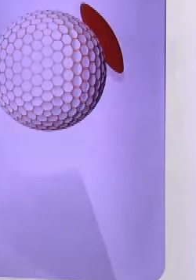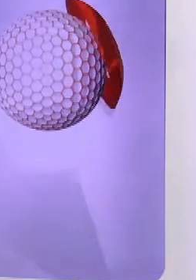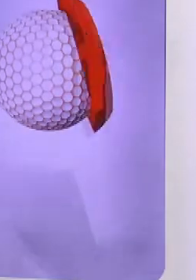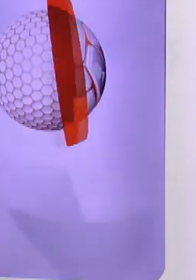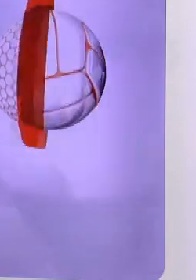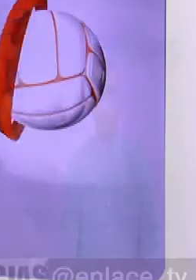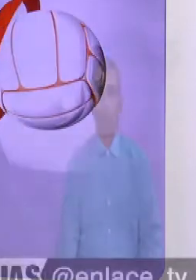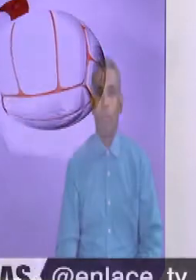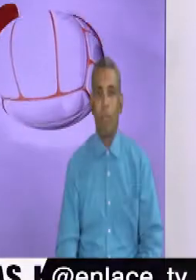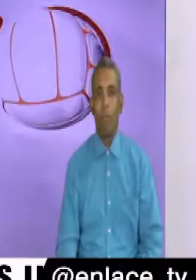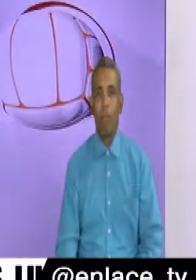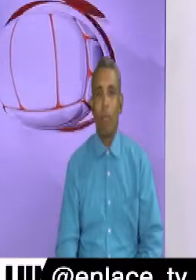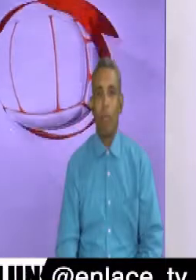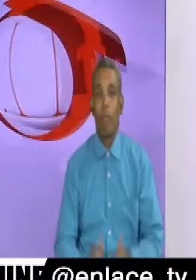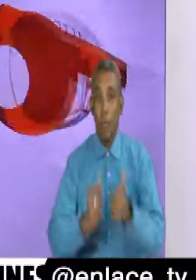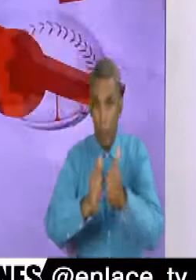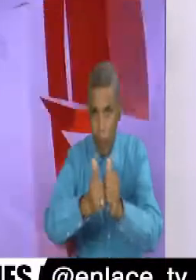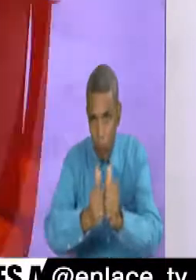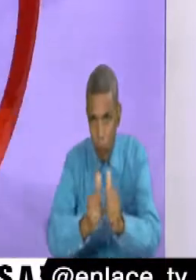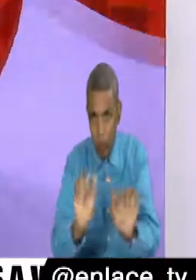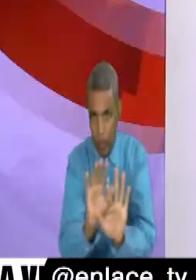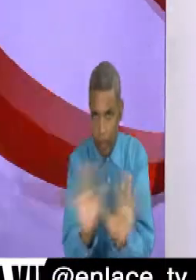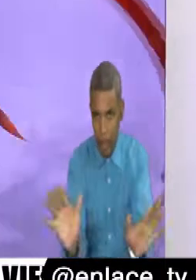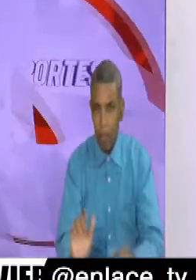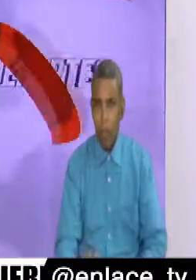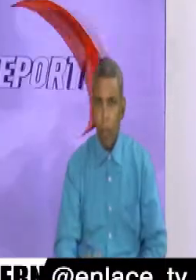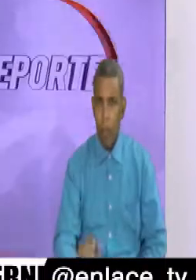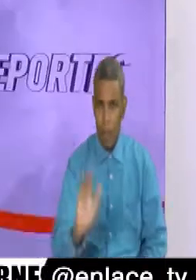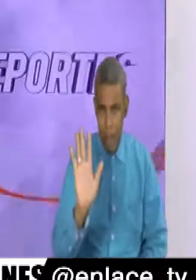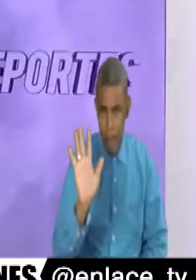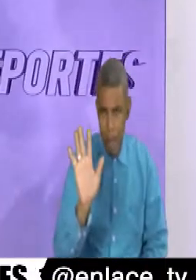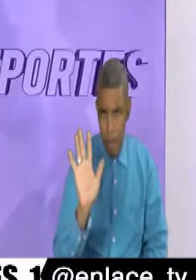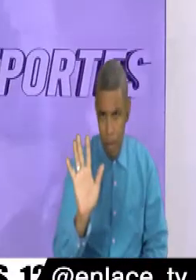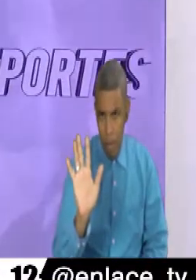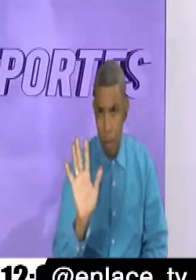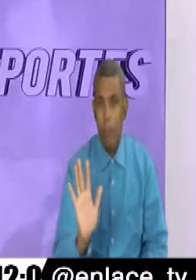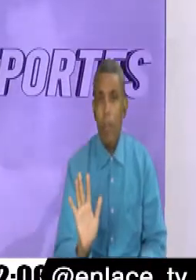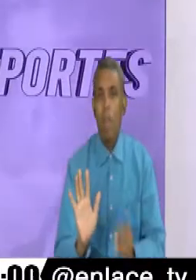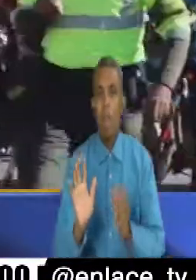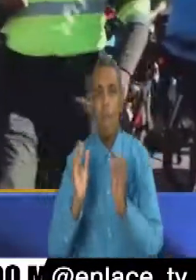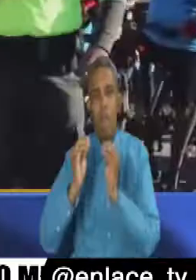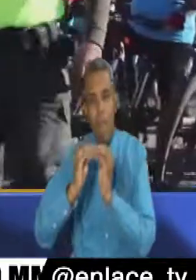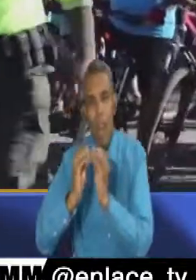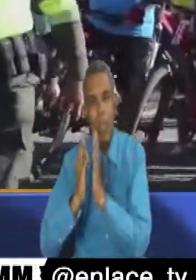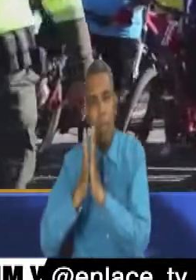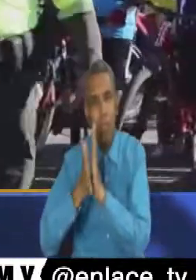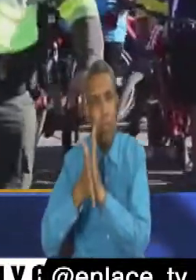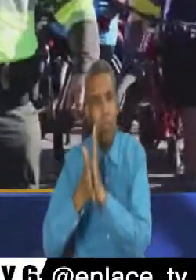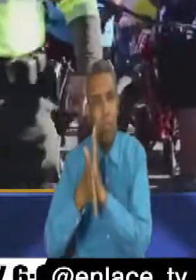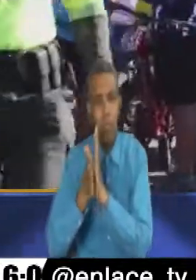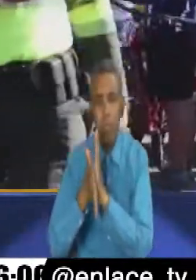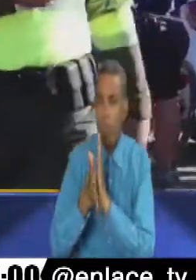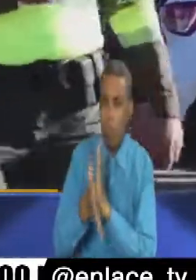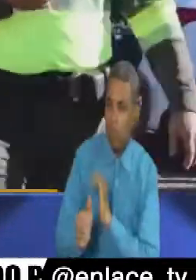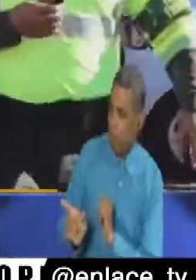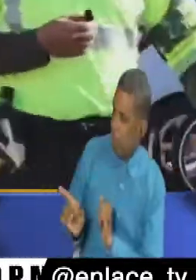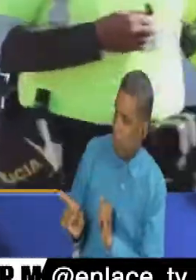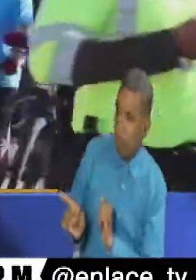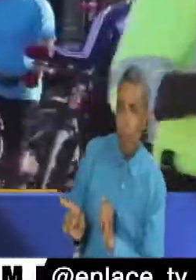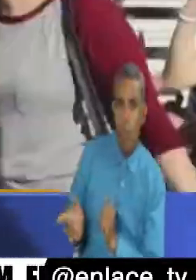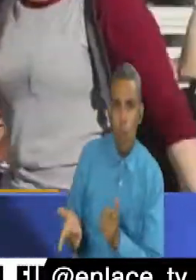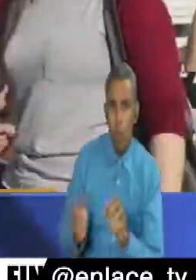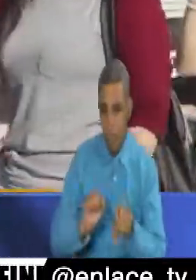Muy bien, es por el momento todo en deportes. Hacemos una pausa. Al volver en Enlace Noticias, espera información sobre la